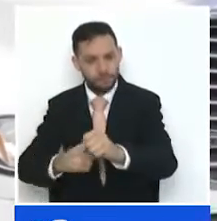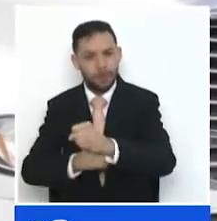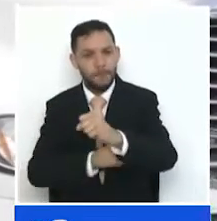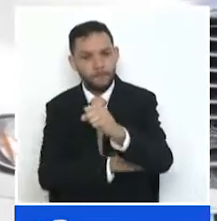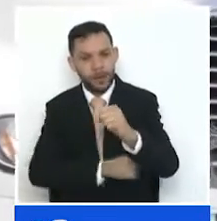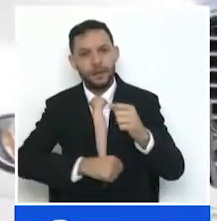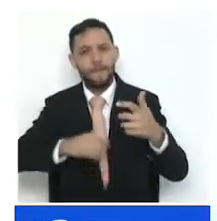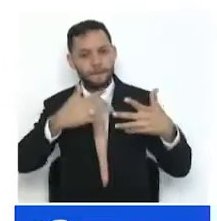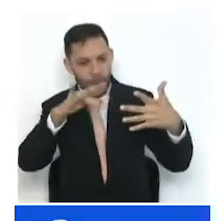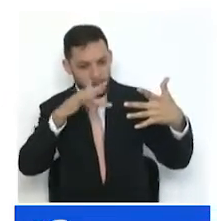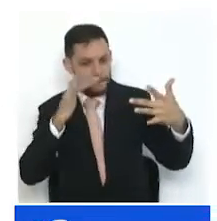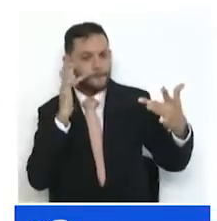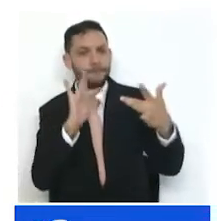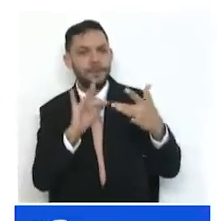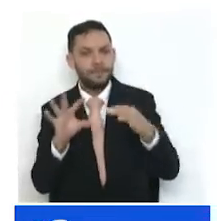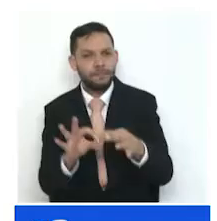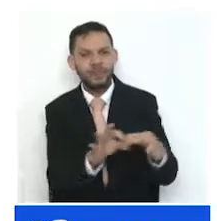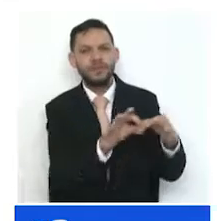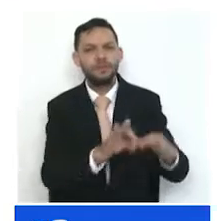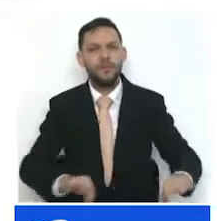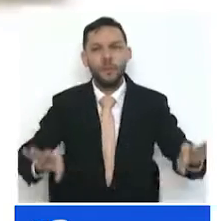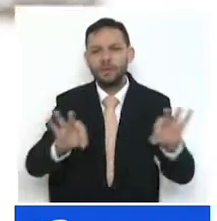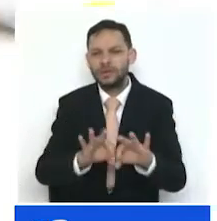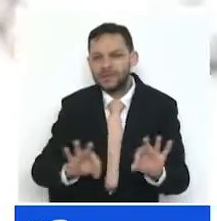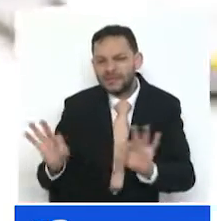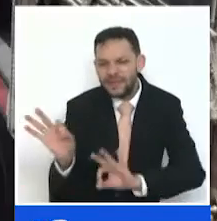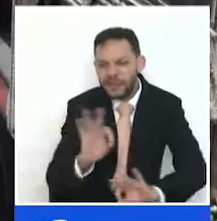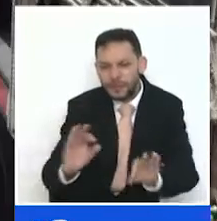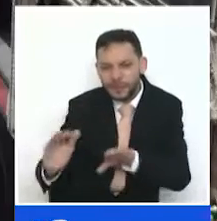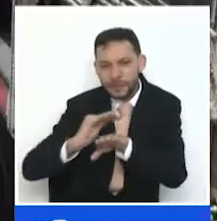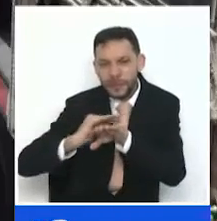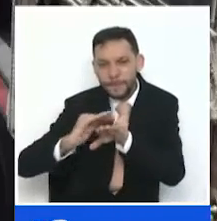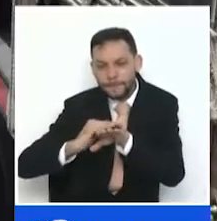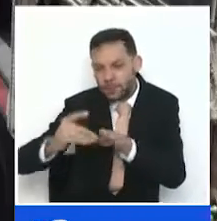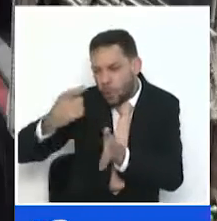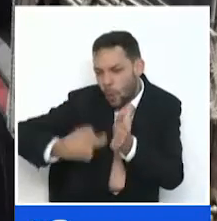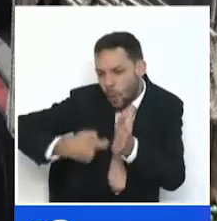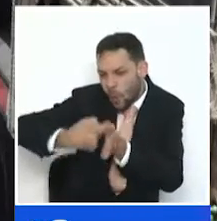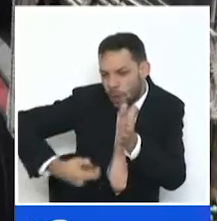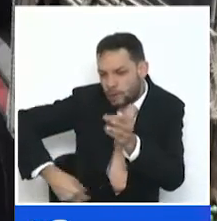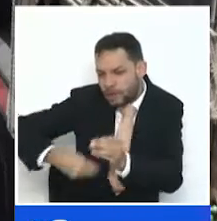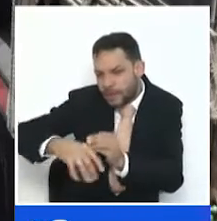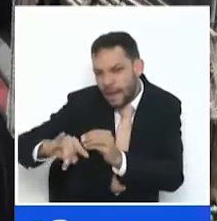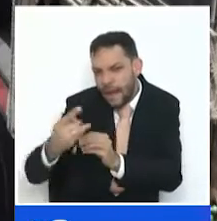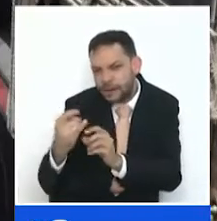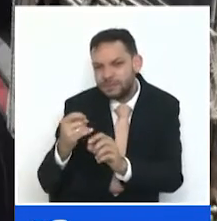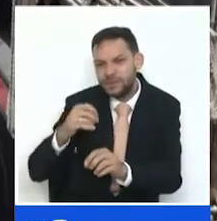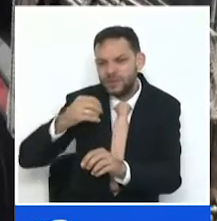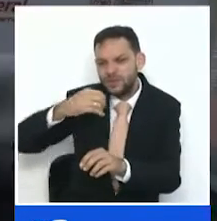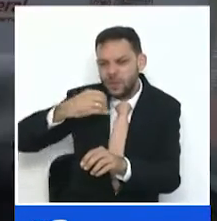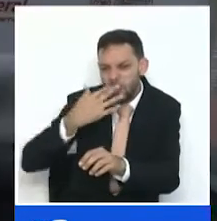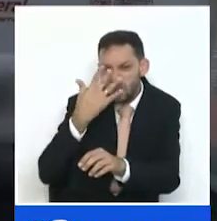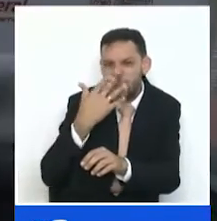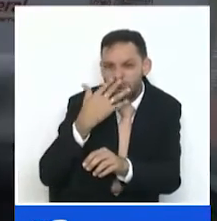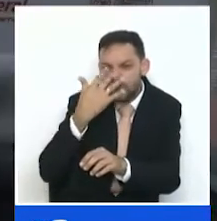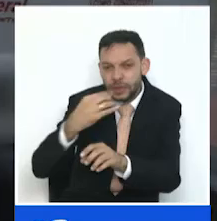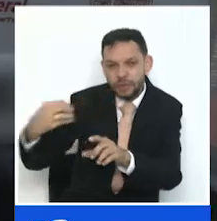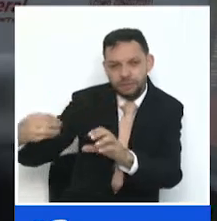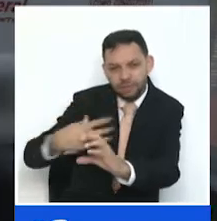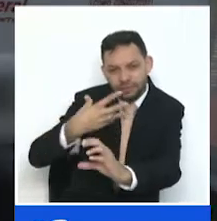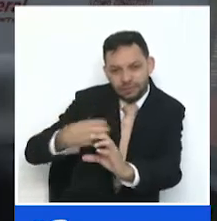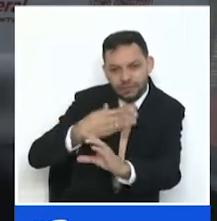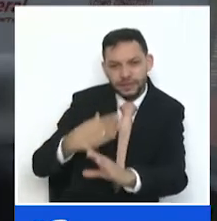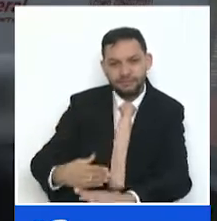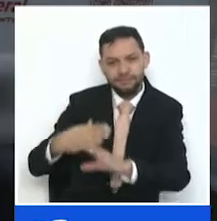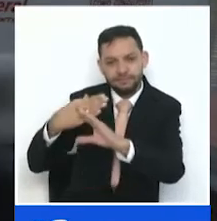norma ambiental. La invitación es a realizar los ajustes necesarios en caso de notar una emisión de gases fuera de lo normal para evitar